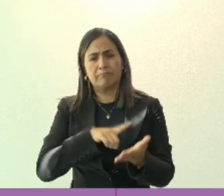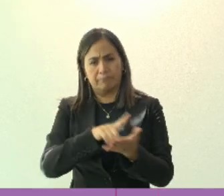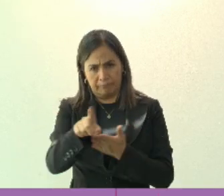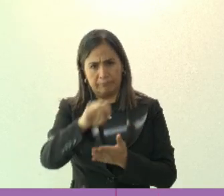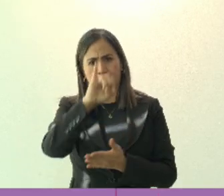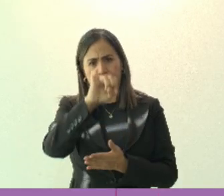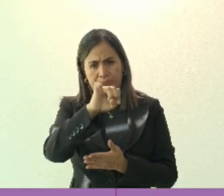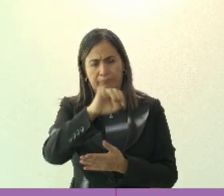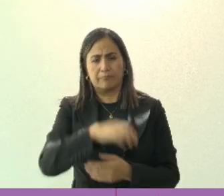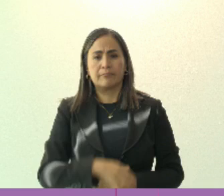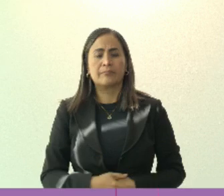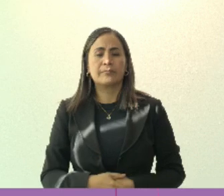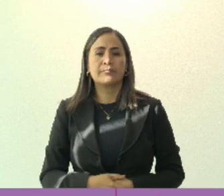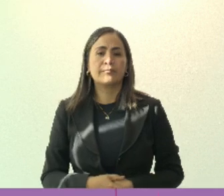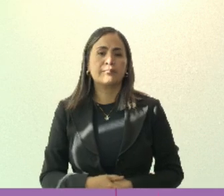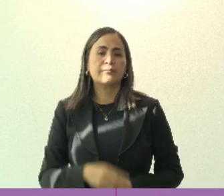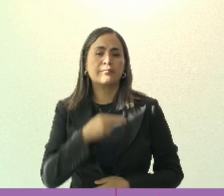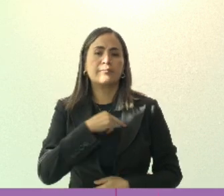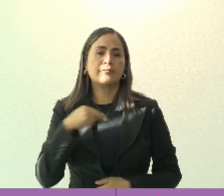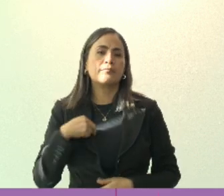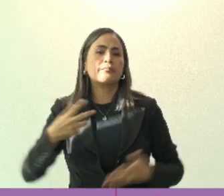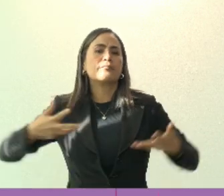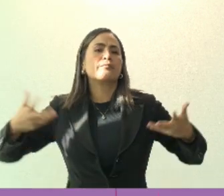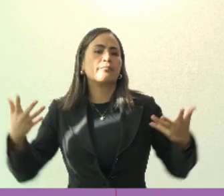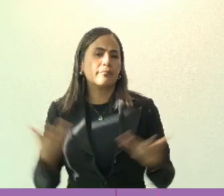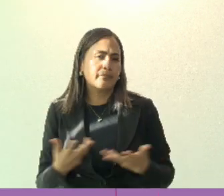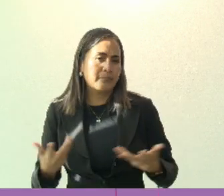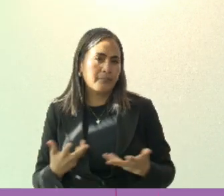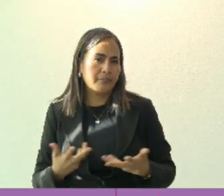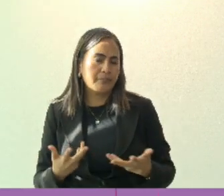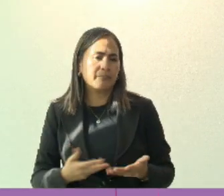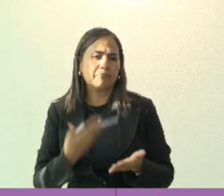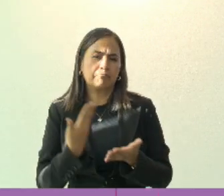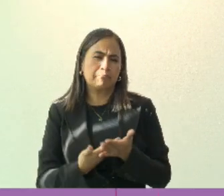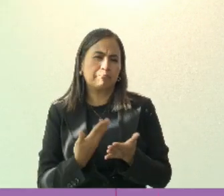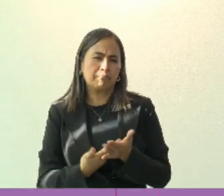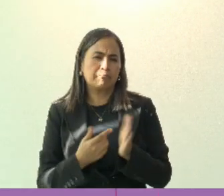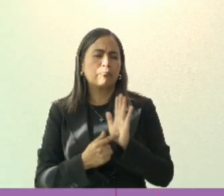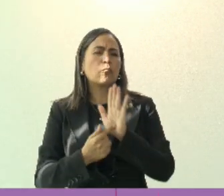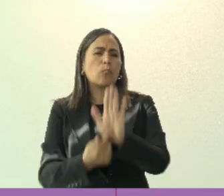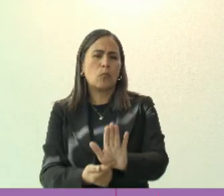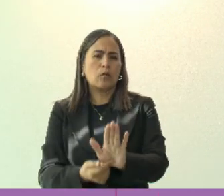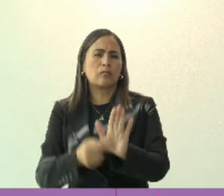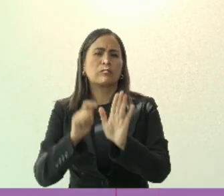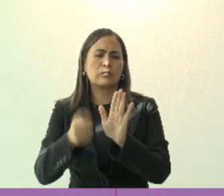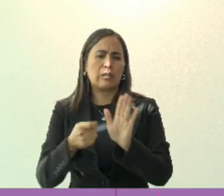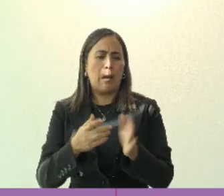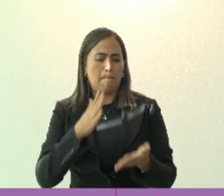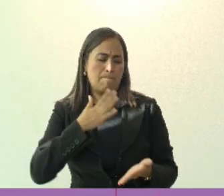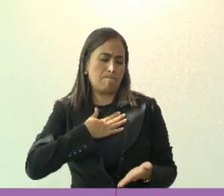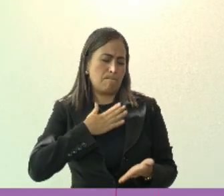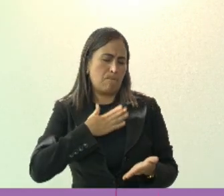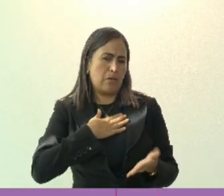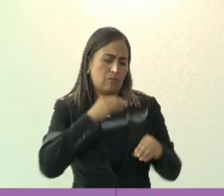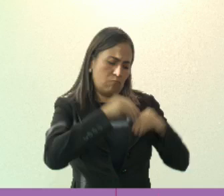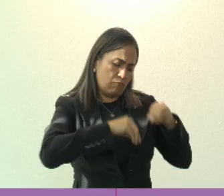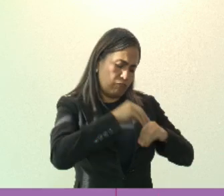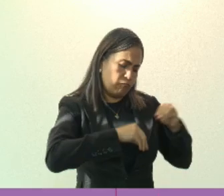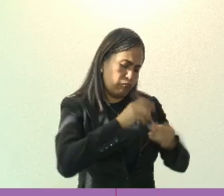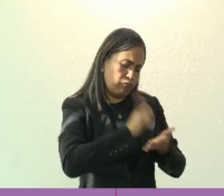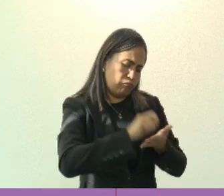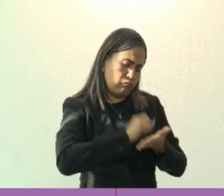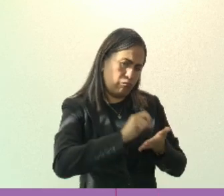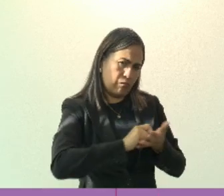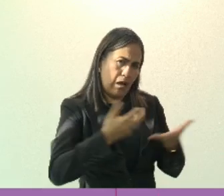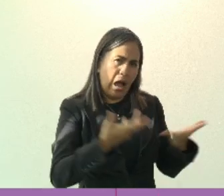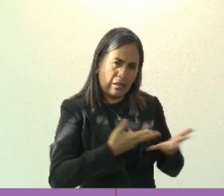lo que tenemos que hacer? ¿Qué es lo que tenemos que hacer para rendir cuentas? Pues con nuestros propios documentos. Nuestros documentos deben